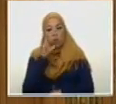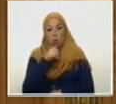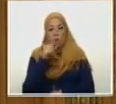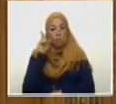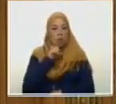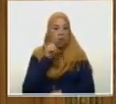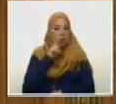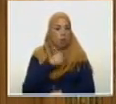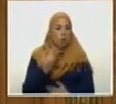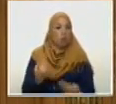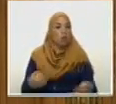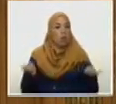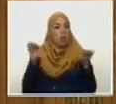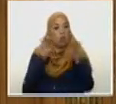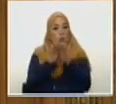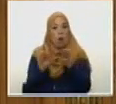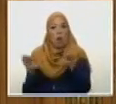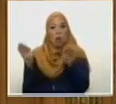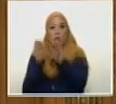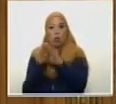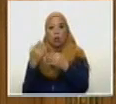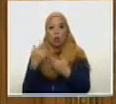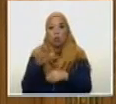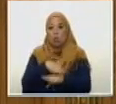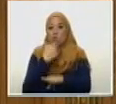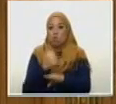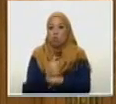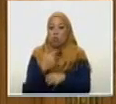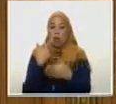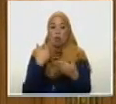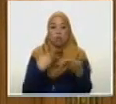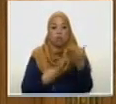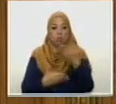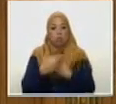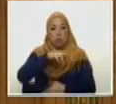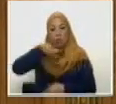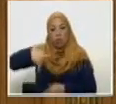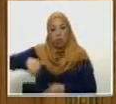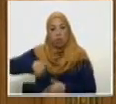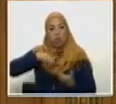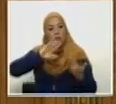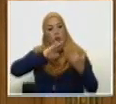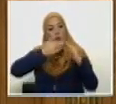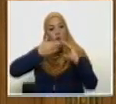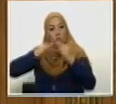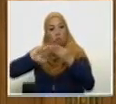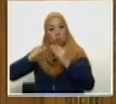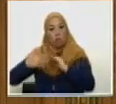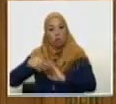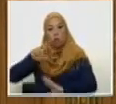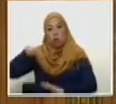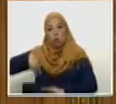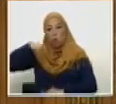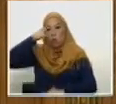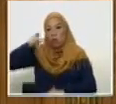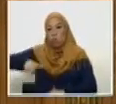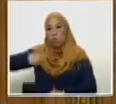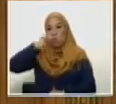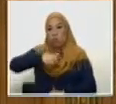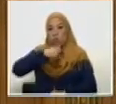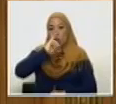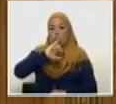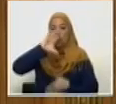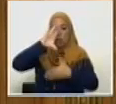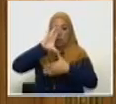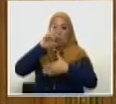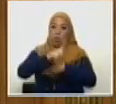iguales entre iguales, diálogos fundamentalmente en nuestras bases populares, con nuestro pueblo, con nuestros pueblos de